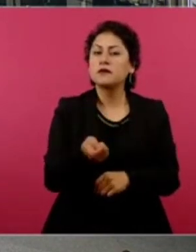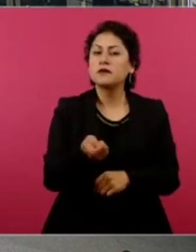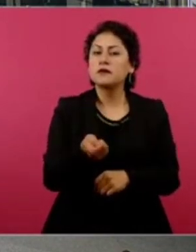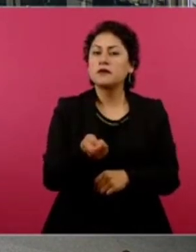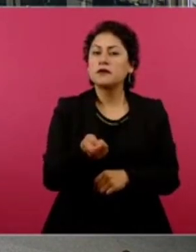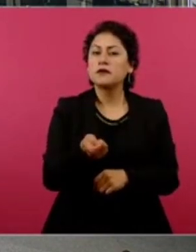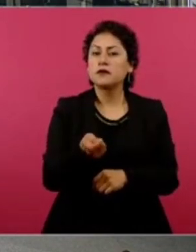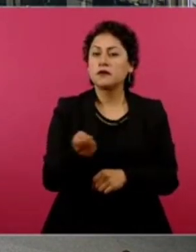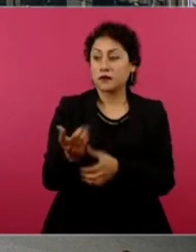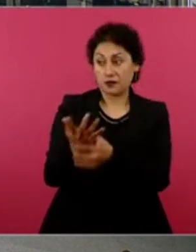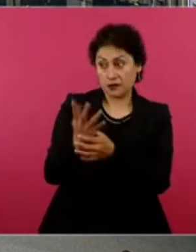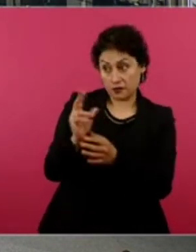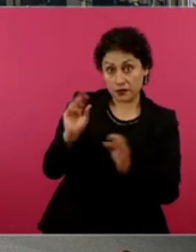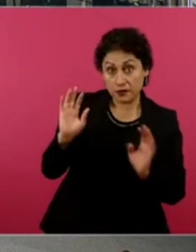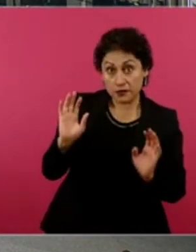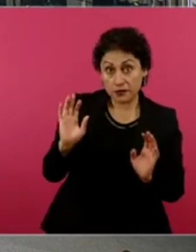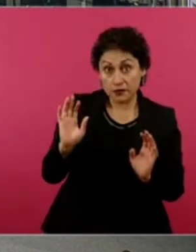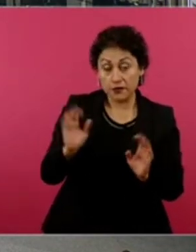¿Que ellos no hacen?